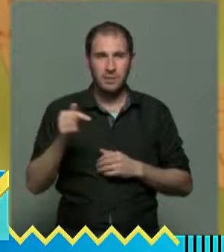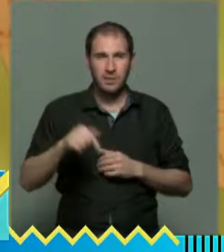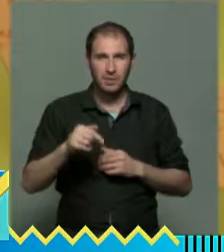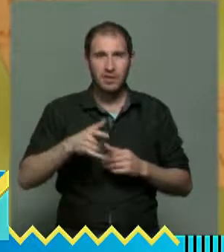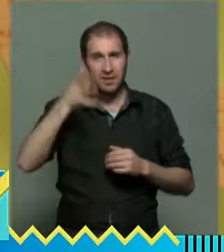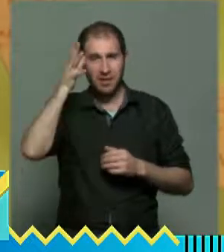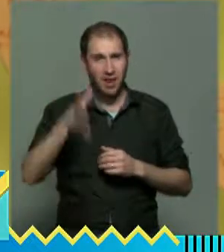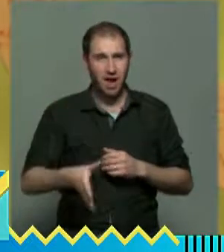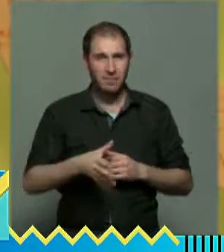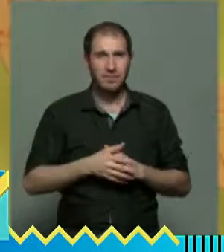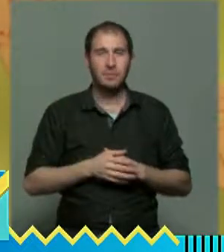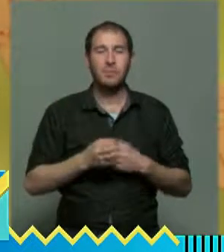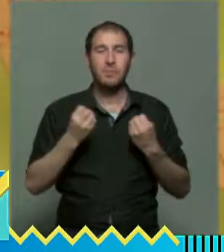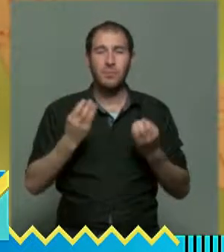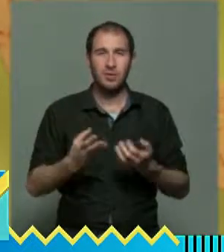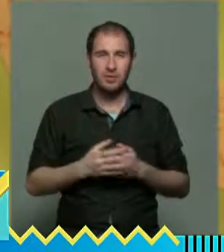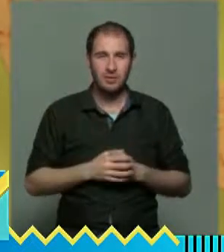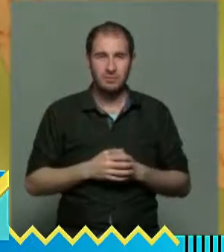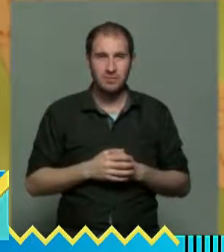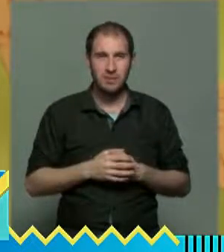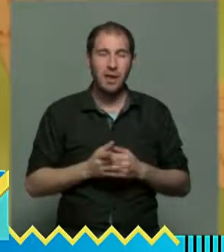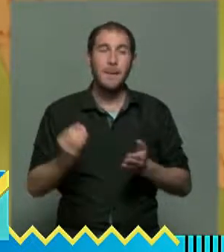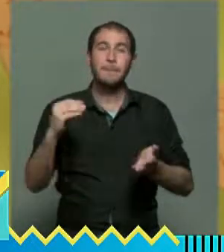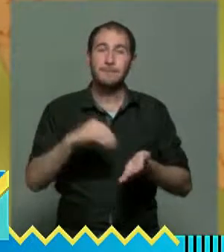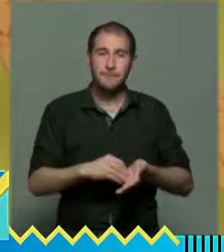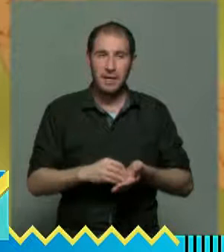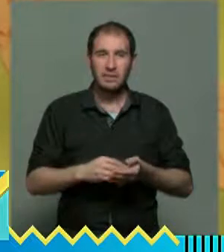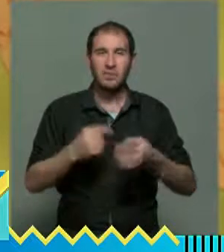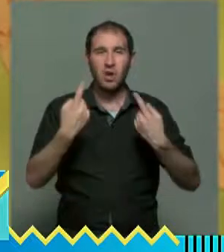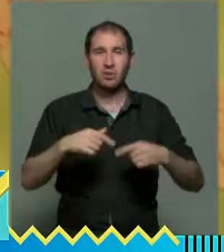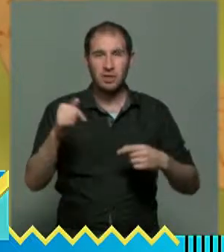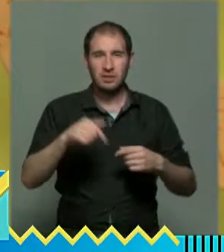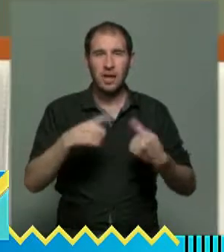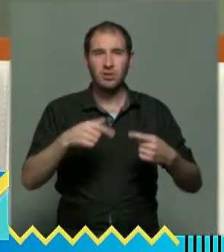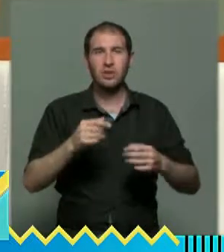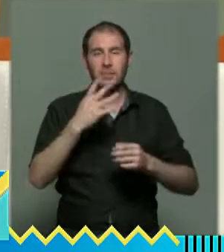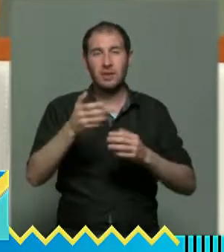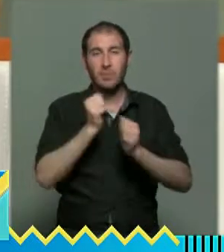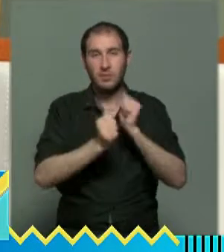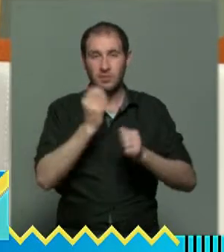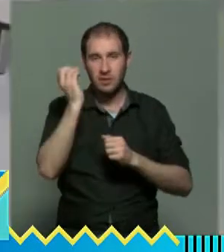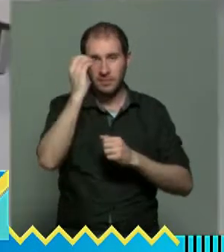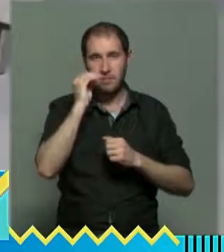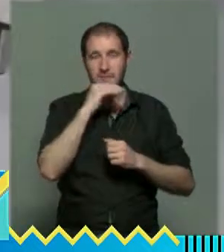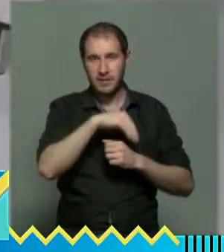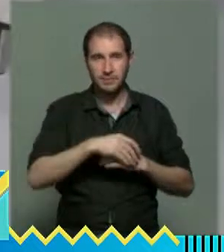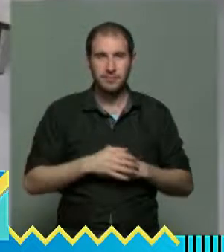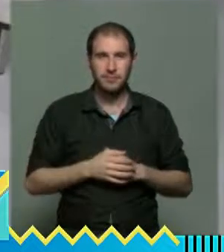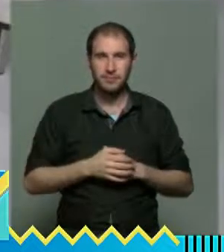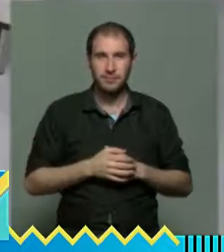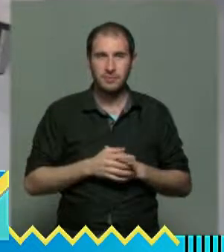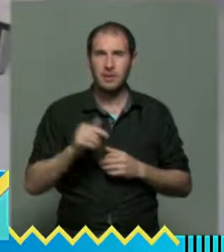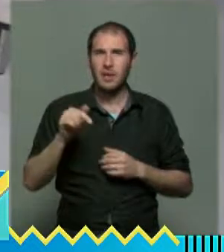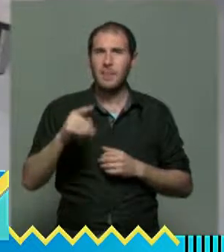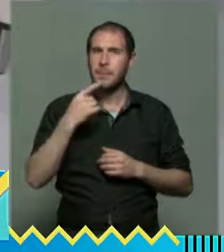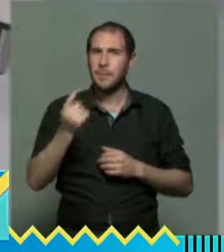bastante grave si se suma, digamos, si se añade, digamos, este factor, digamos, la situación del productor viñatero. Bien. Eduardo,